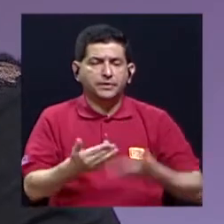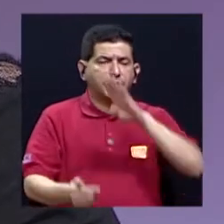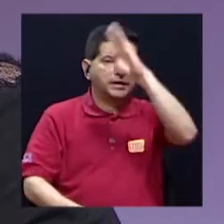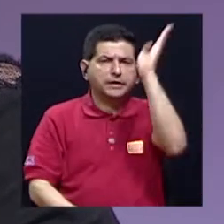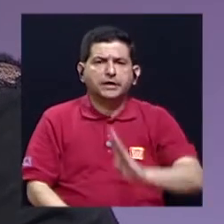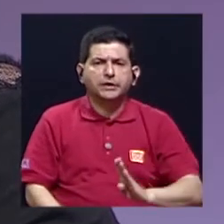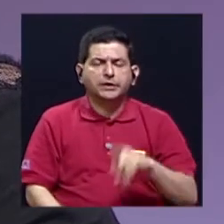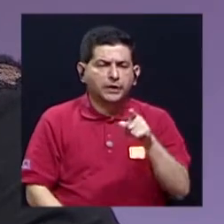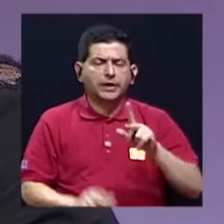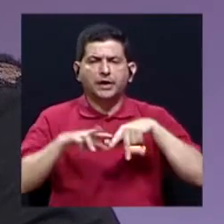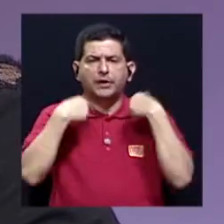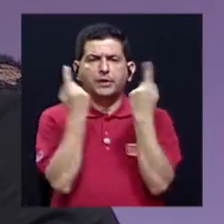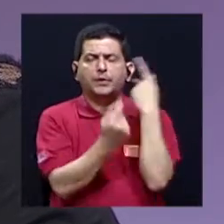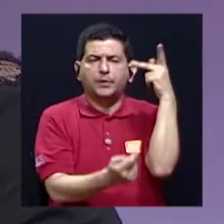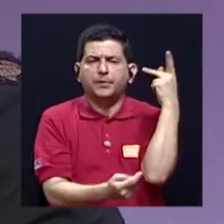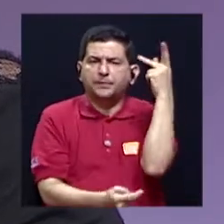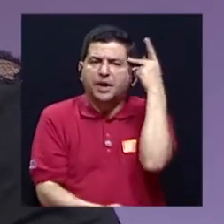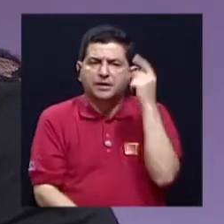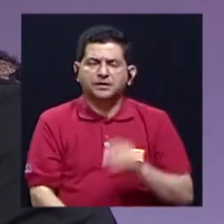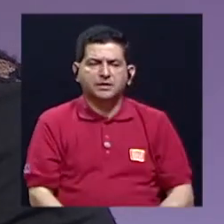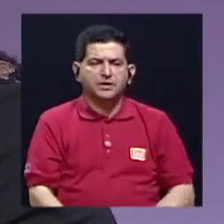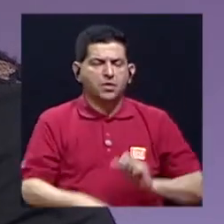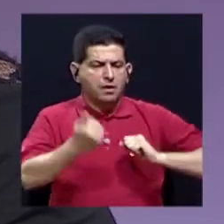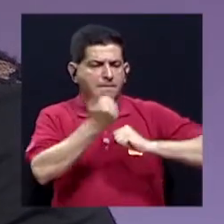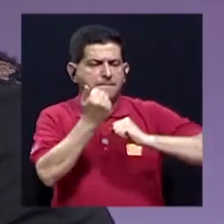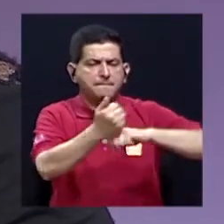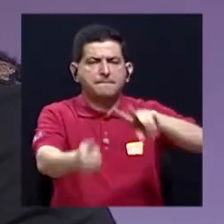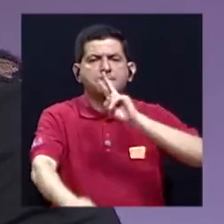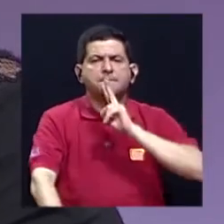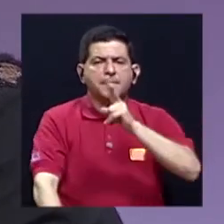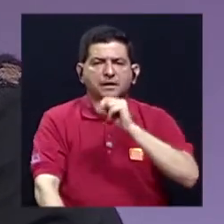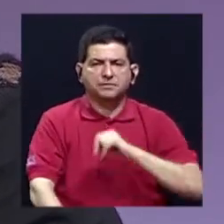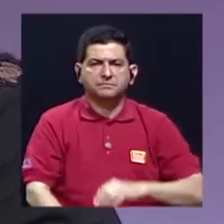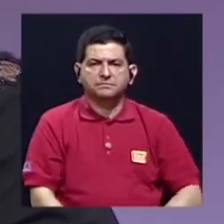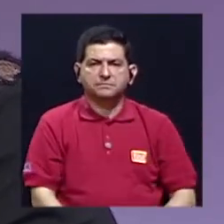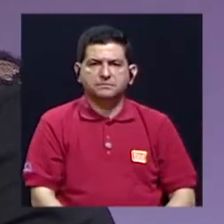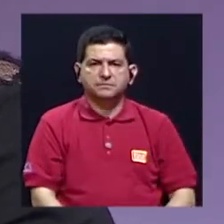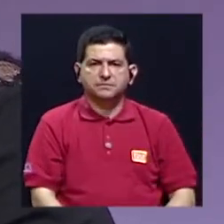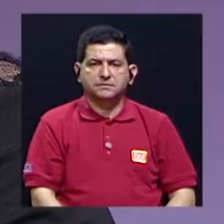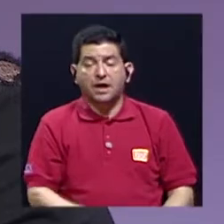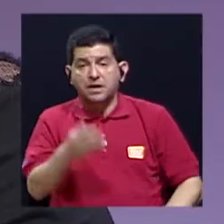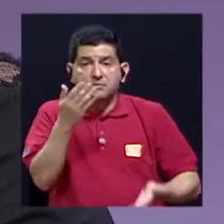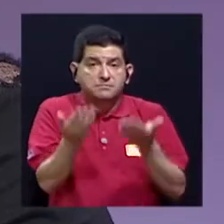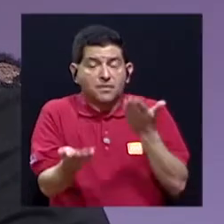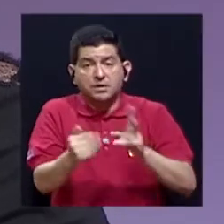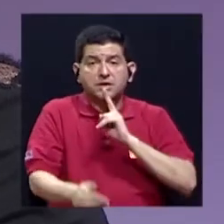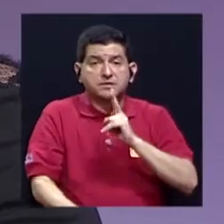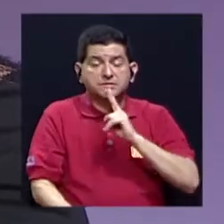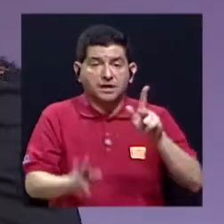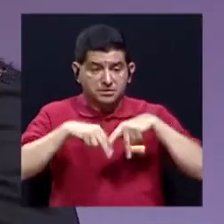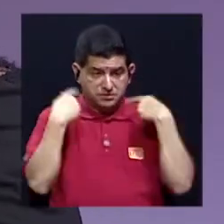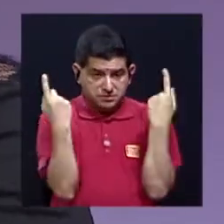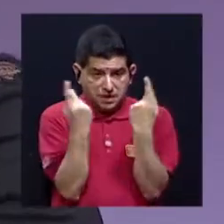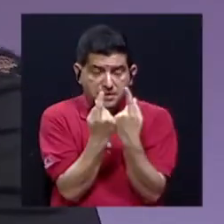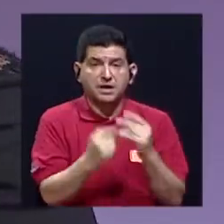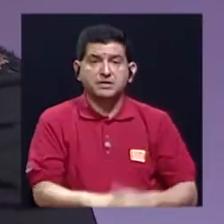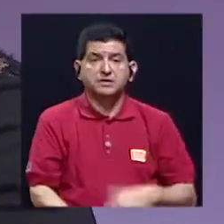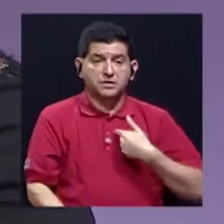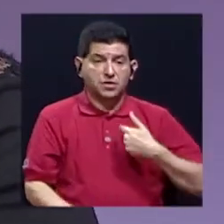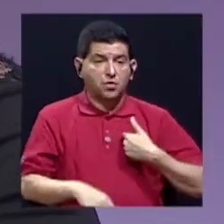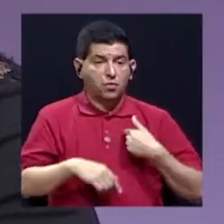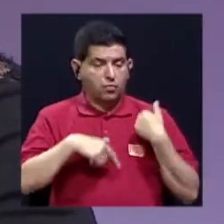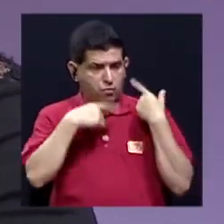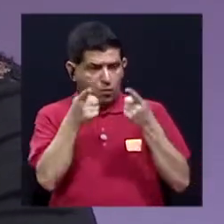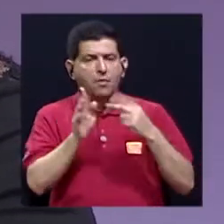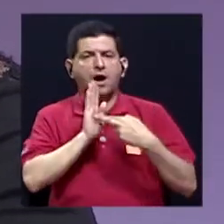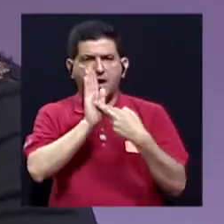nunca encuentra en un partido político un respaldo verdadero, ¿verdad? Porque aunque realmente el partido lo llevó a uno ahí, uno